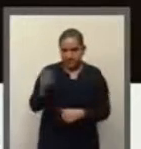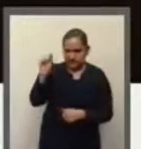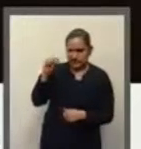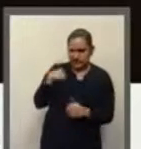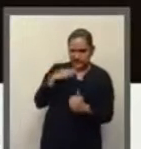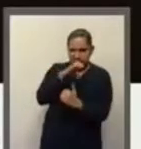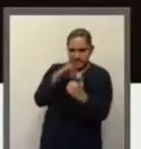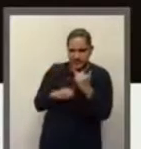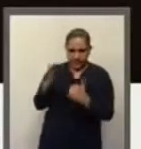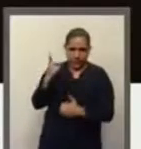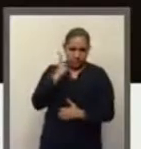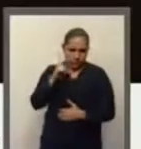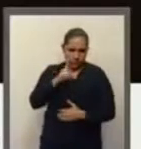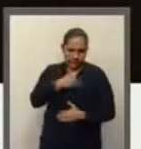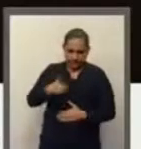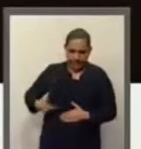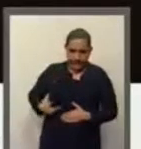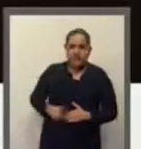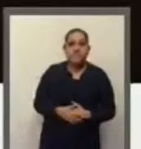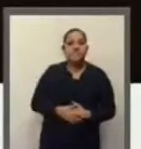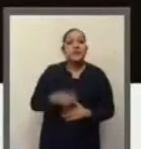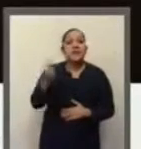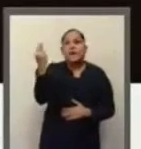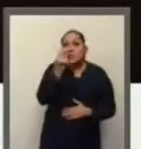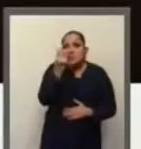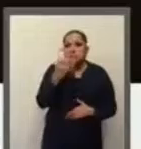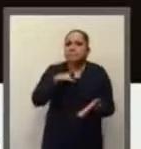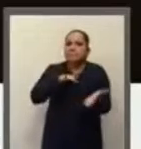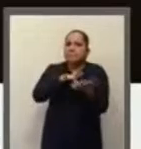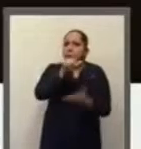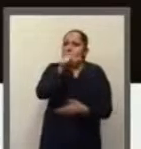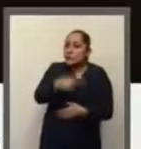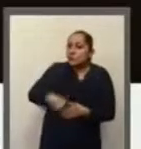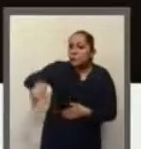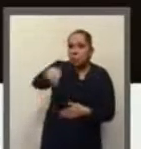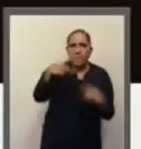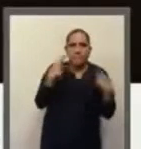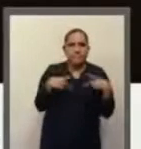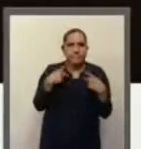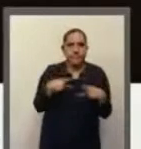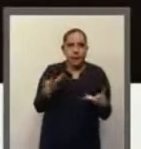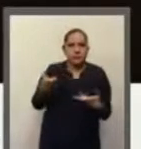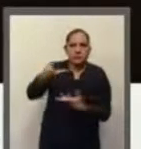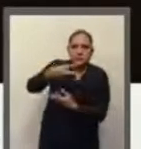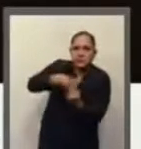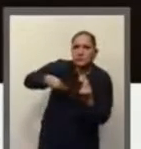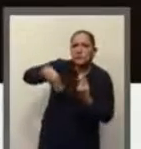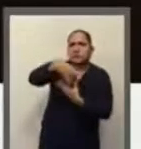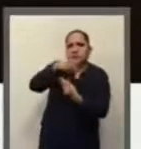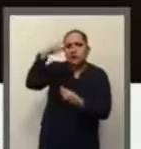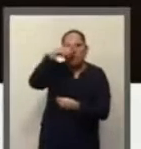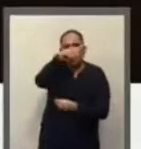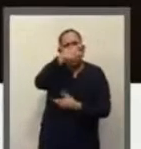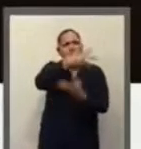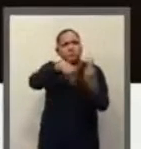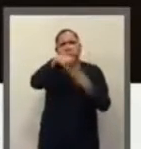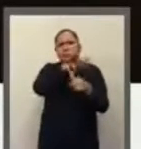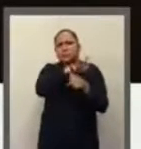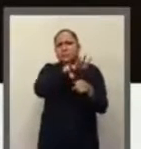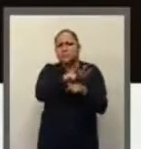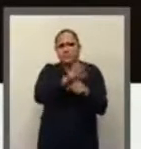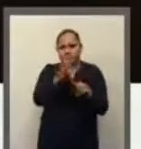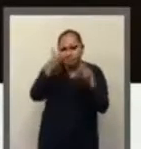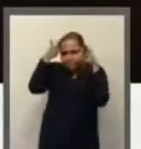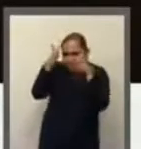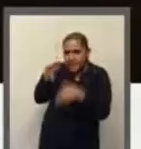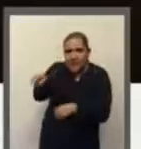diputada presidenta. Prevalezca el apoyo real a quienes menos tienen y necesitan de un automóvil para trasladarse a sus empleos, a llevar a